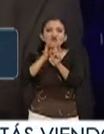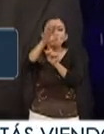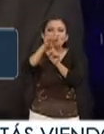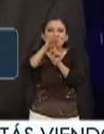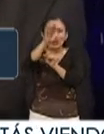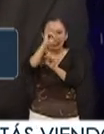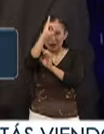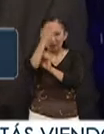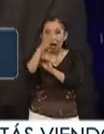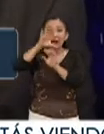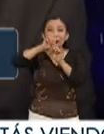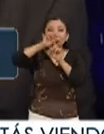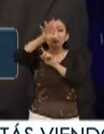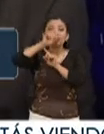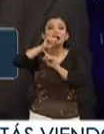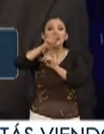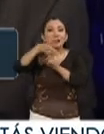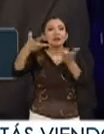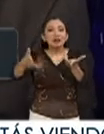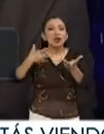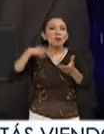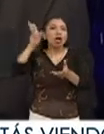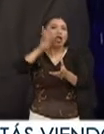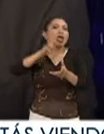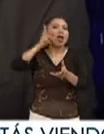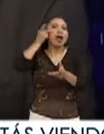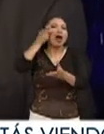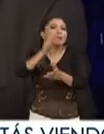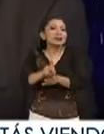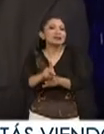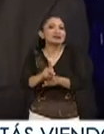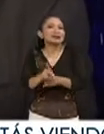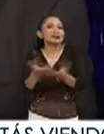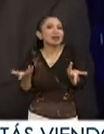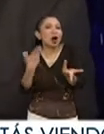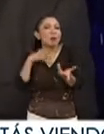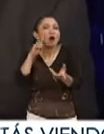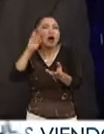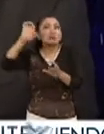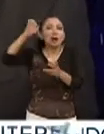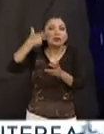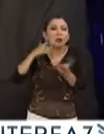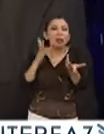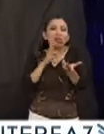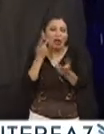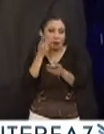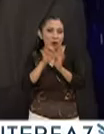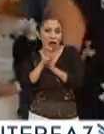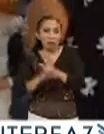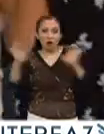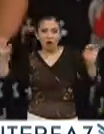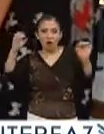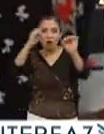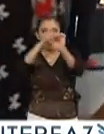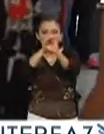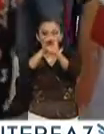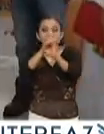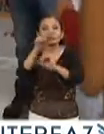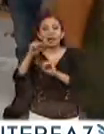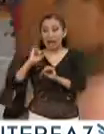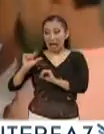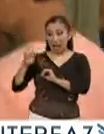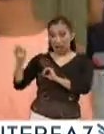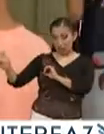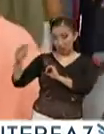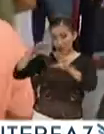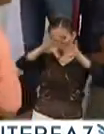proyecciones, sino que se puede llevar a cabo simulaciones de eventos espaciales, por ejemplo eclipses. Además, a un lado